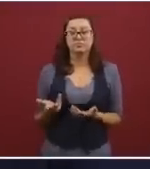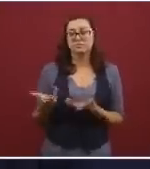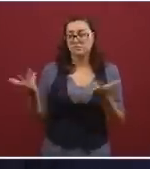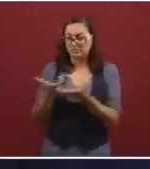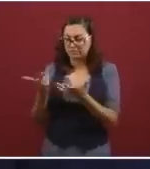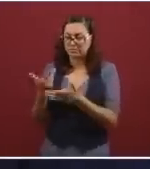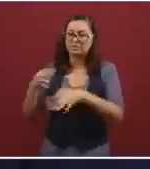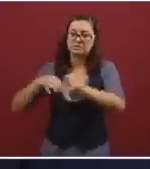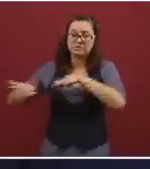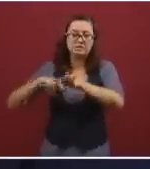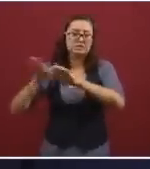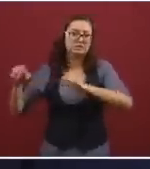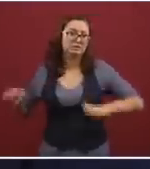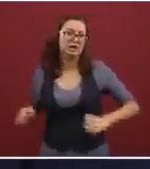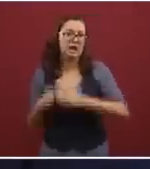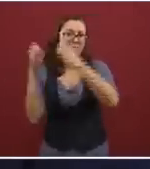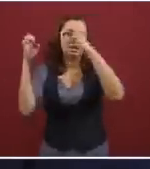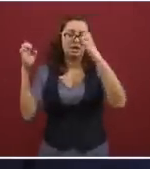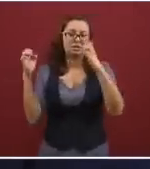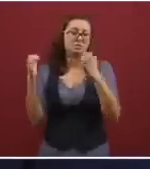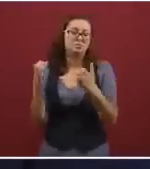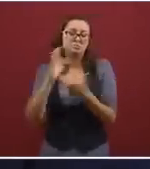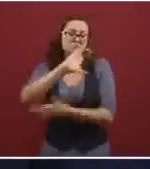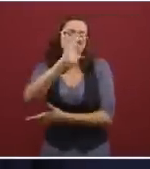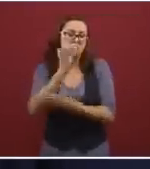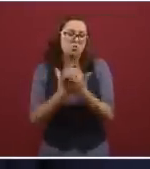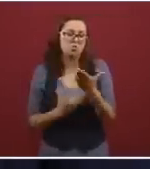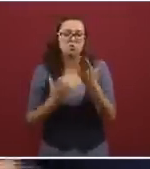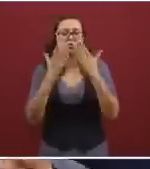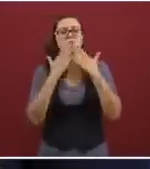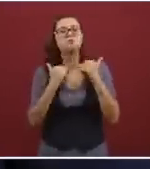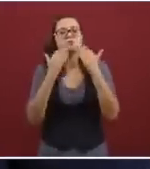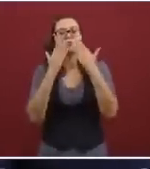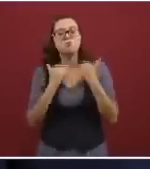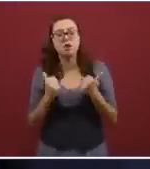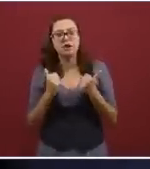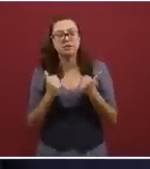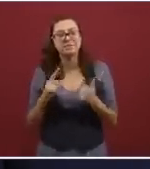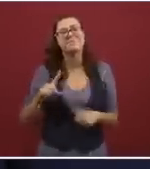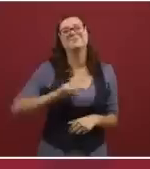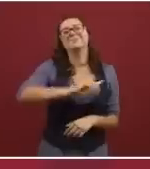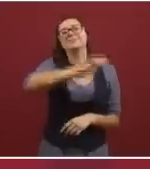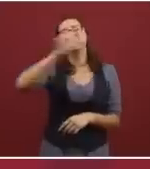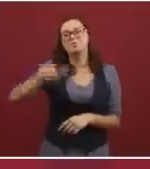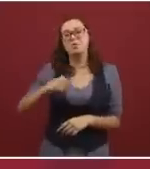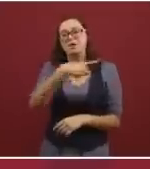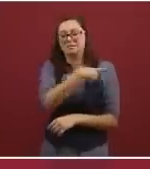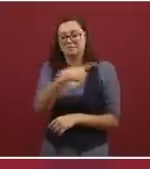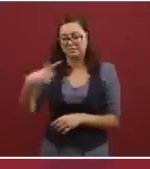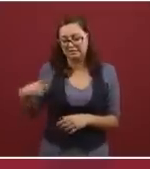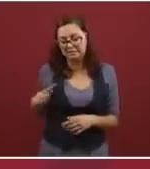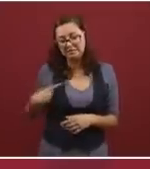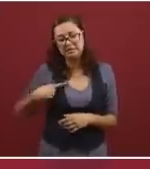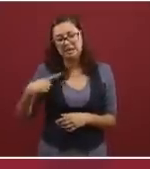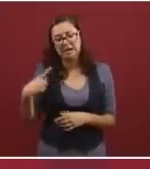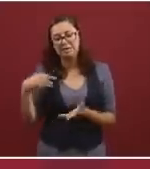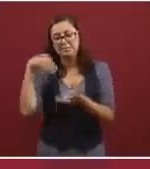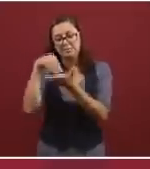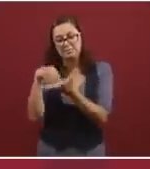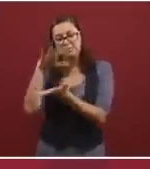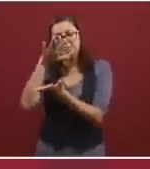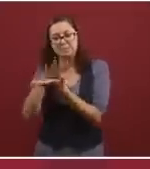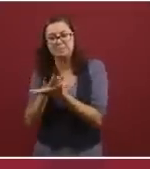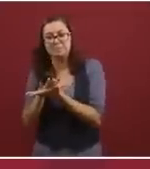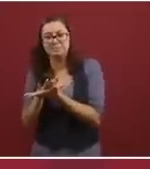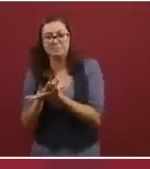realizan trabajos de emergencia, de manera que luego hay que documentar lo que se hizo, porque los prestadores de servicio pues